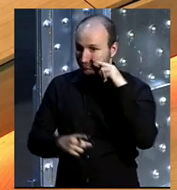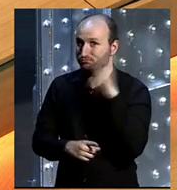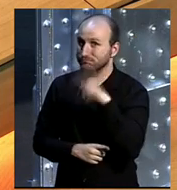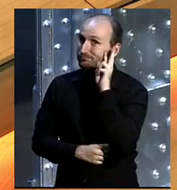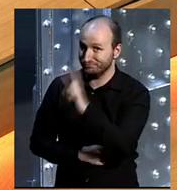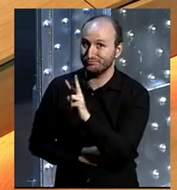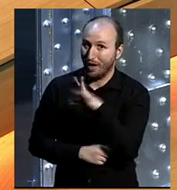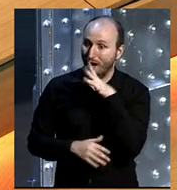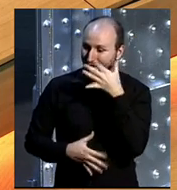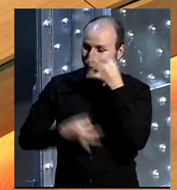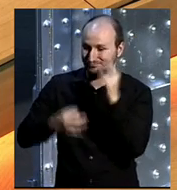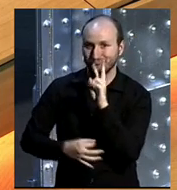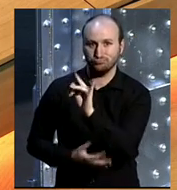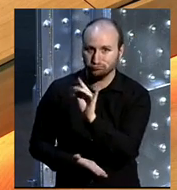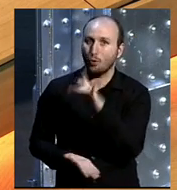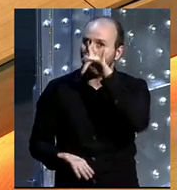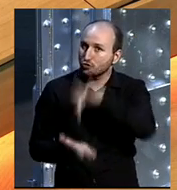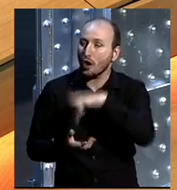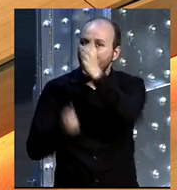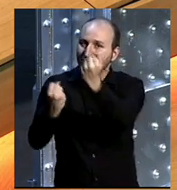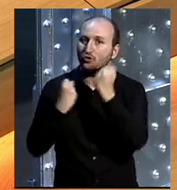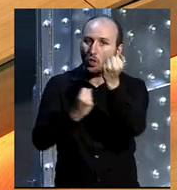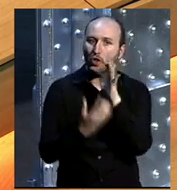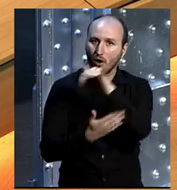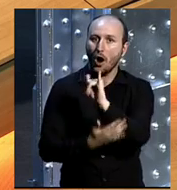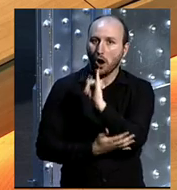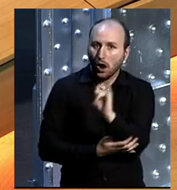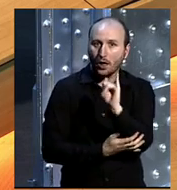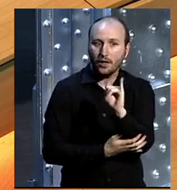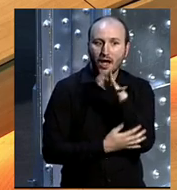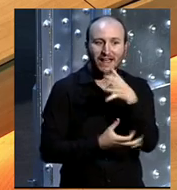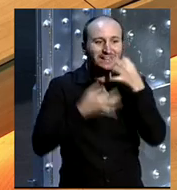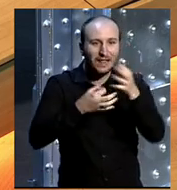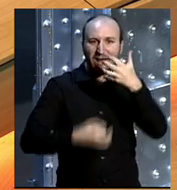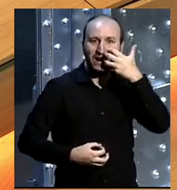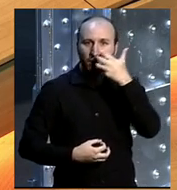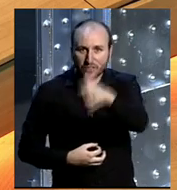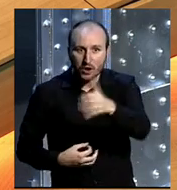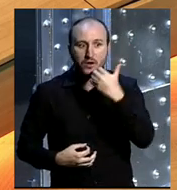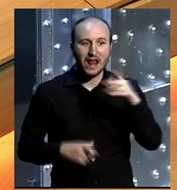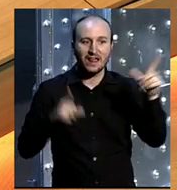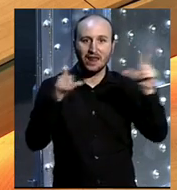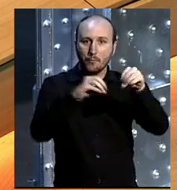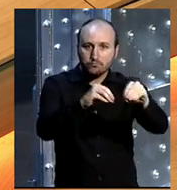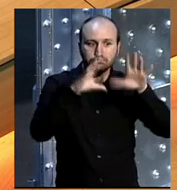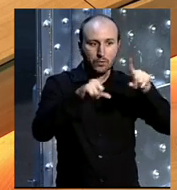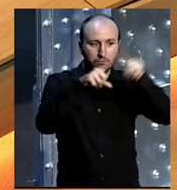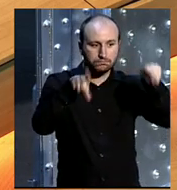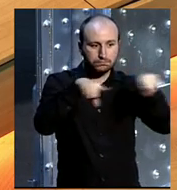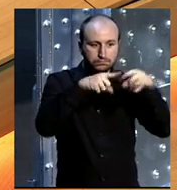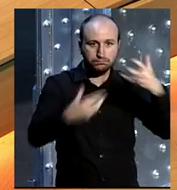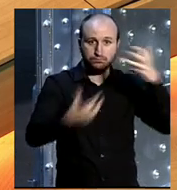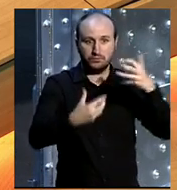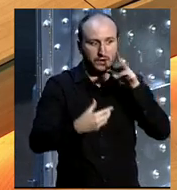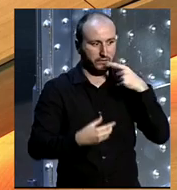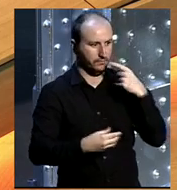real que estamos viendo nosotros en nuestras asociaciones. Lo estamos viendo como reclamaciones, estamos viendo esas pantallas emergentes que no sabemos de dónde viene y